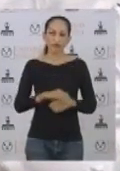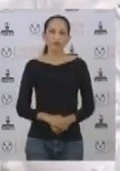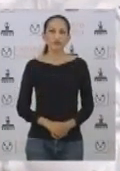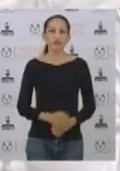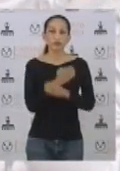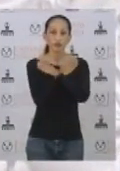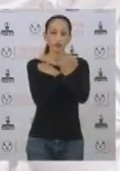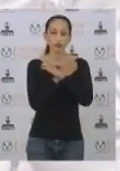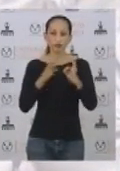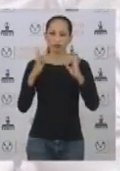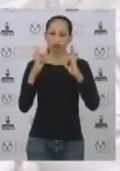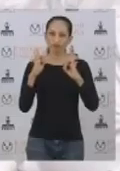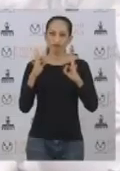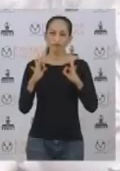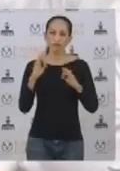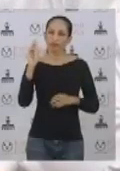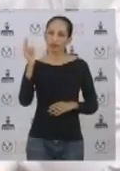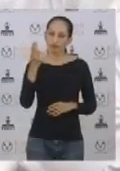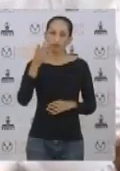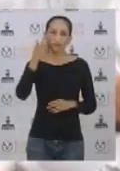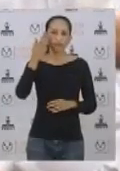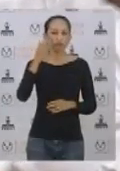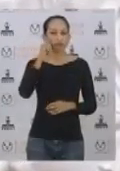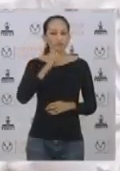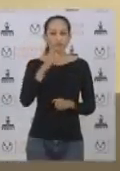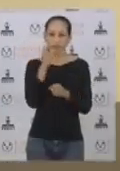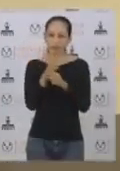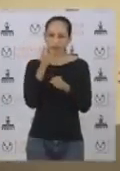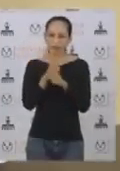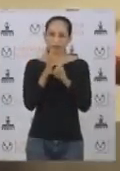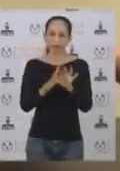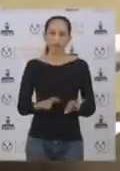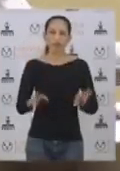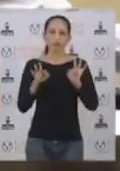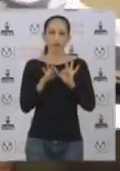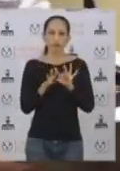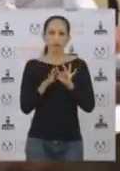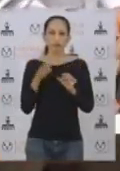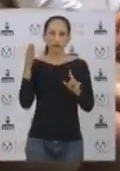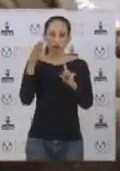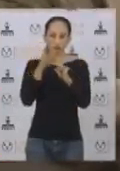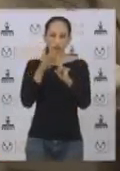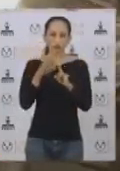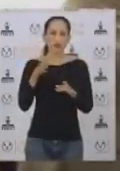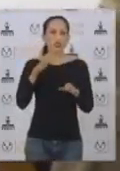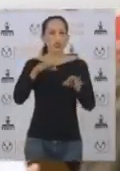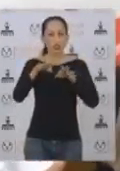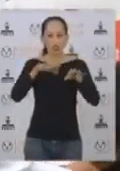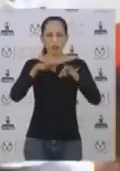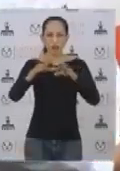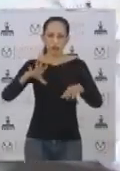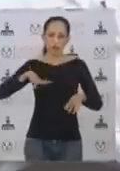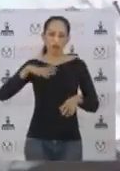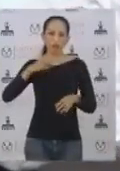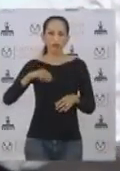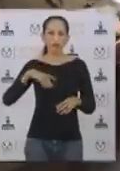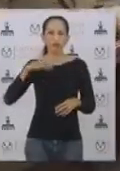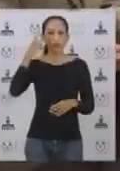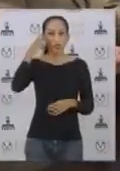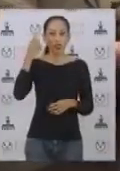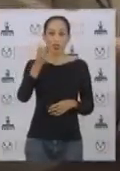académica es prioridad para la Universidad Autónoma de Tamaulipas y en este sentido se trabaja para brindar la oportunidad a los